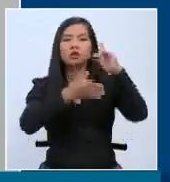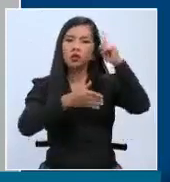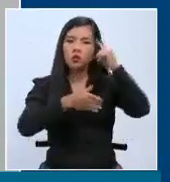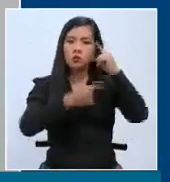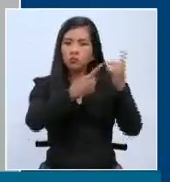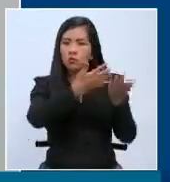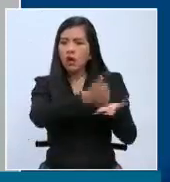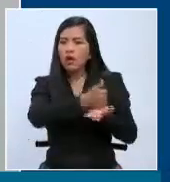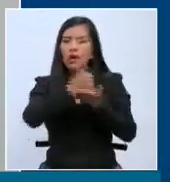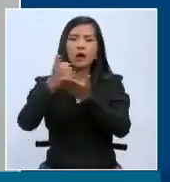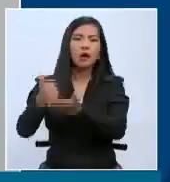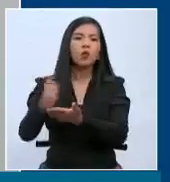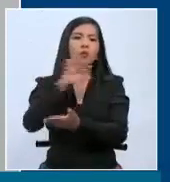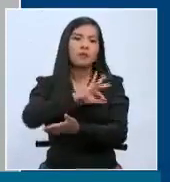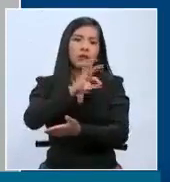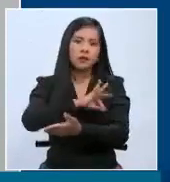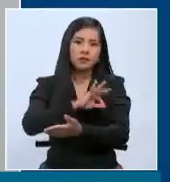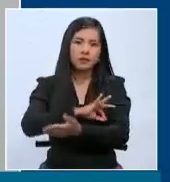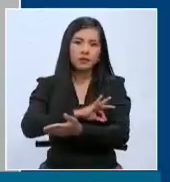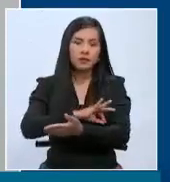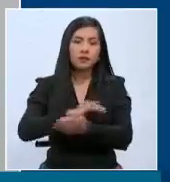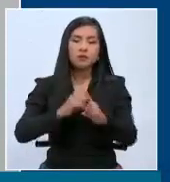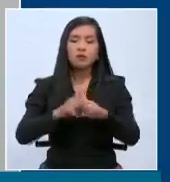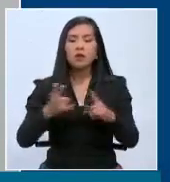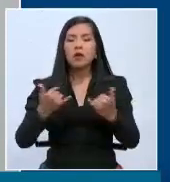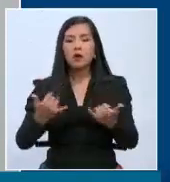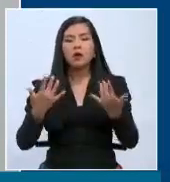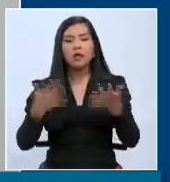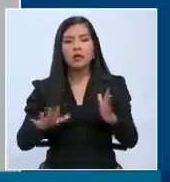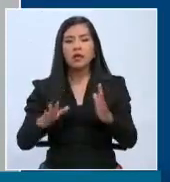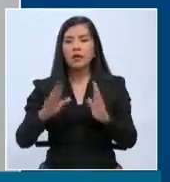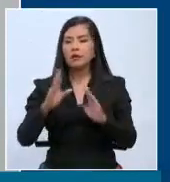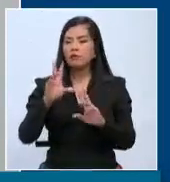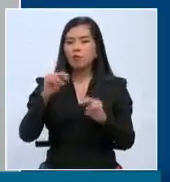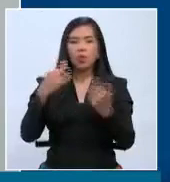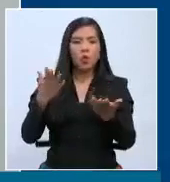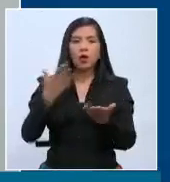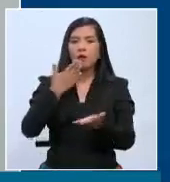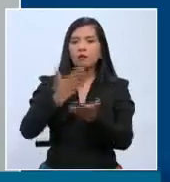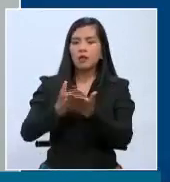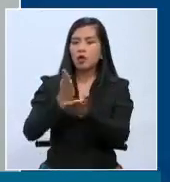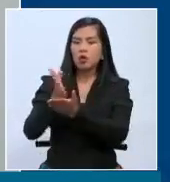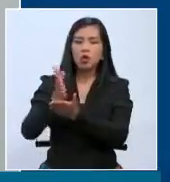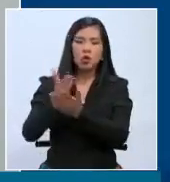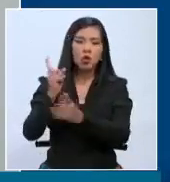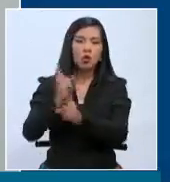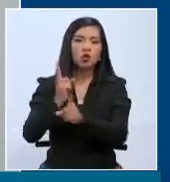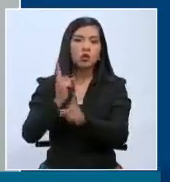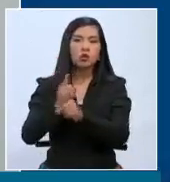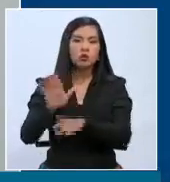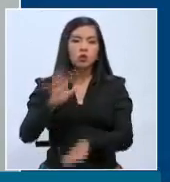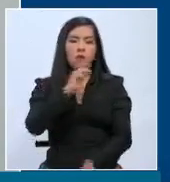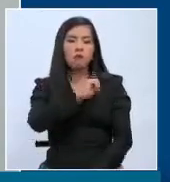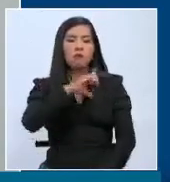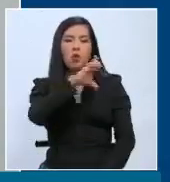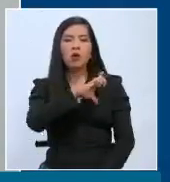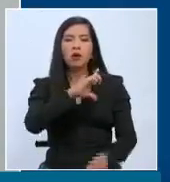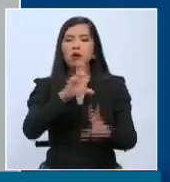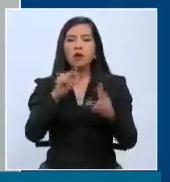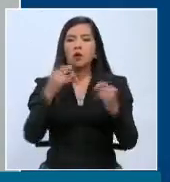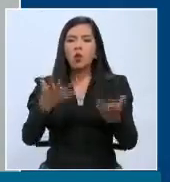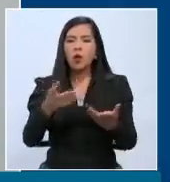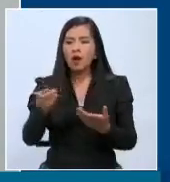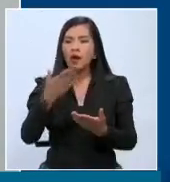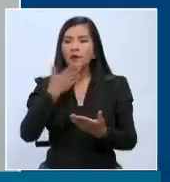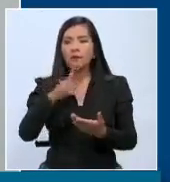mismo que otros sectores empresariales. Por eso yo creo que no tienen ninguna autoridad moral en este momento para